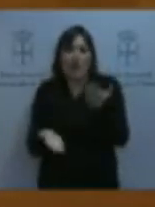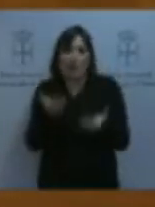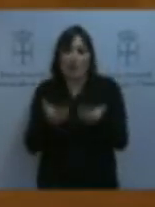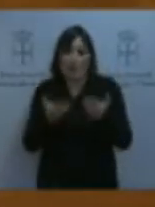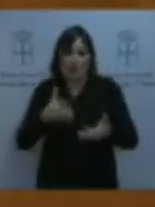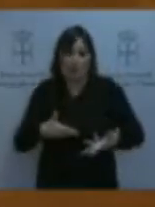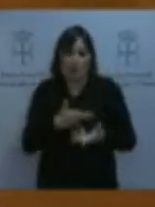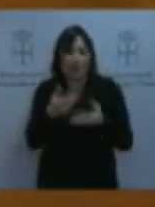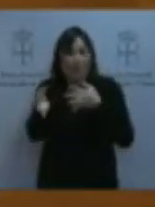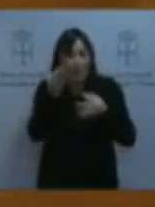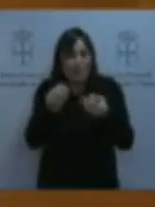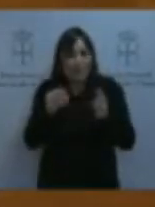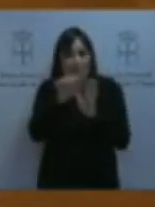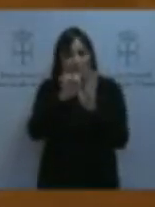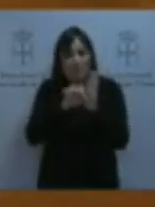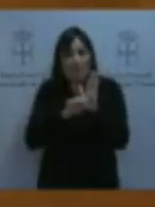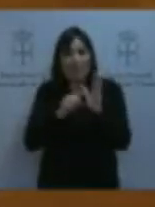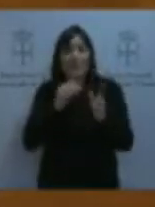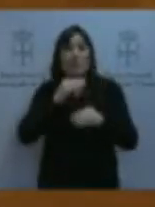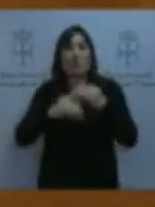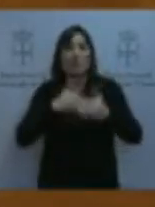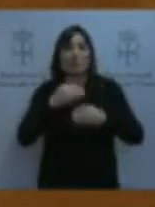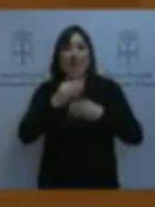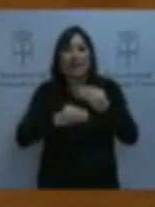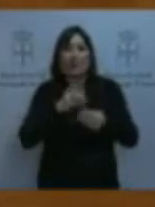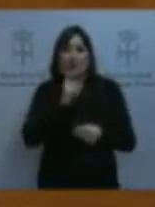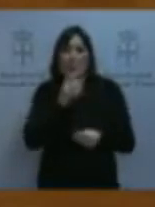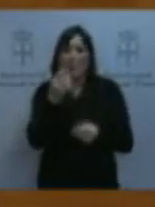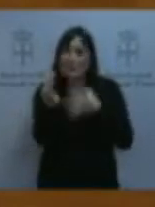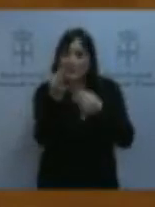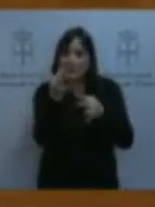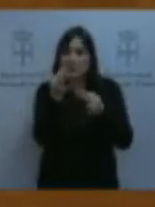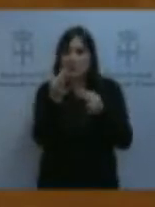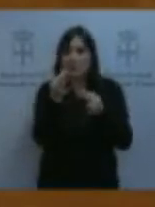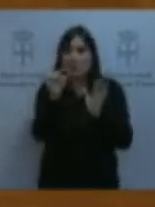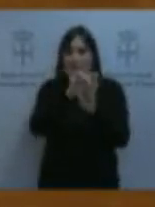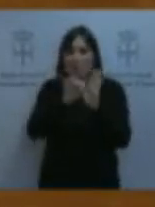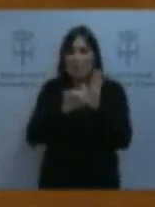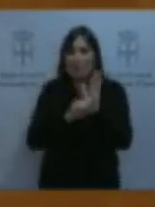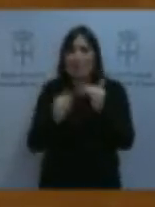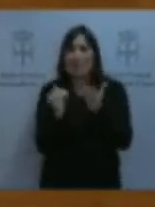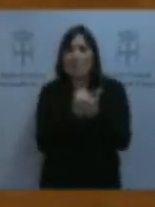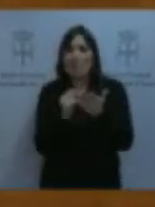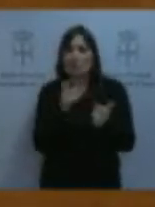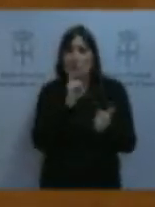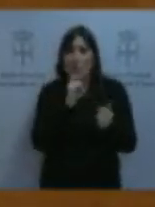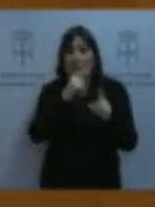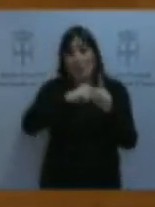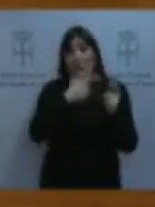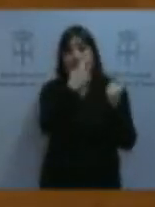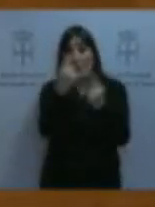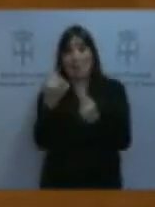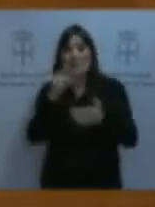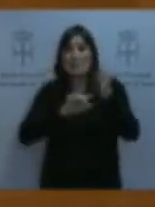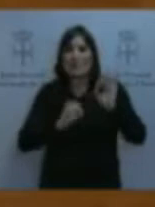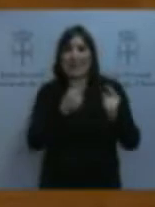de los procesos, de concretar y detallar en qué consisten las pruebas a desarrollar por cada categoría y especialidad, sobre todo el ejercicio práctico,